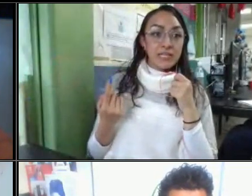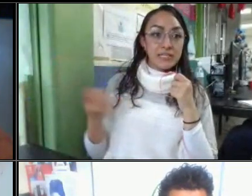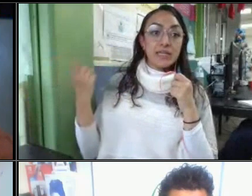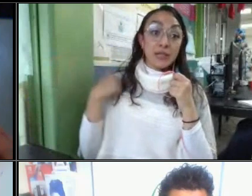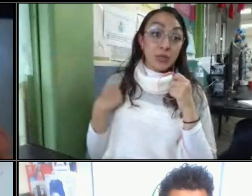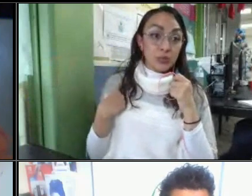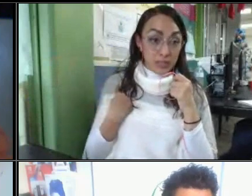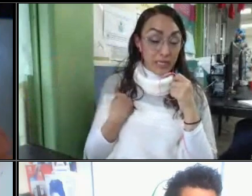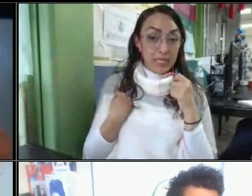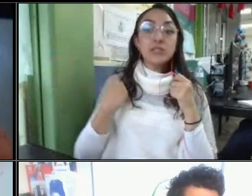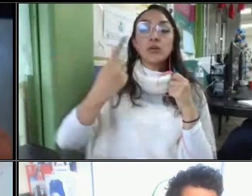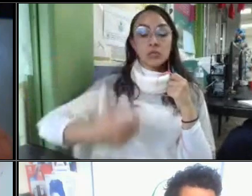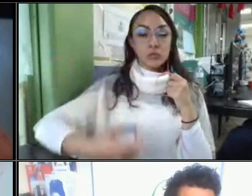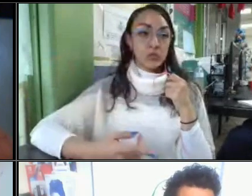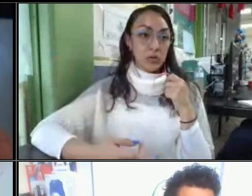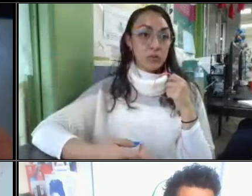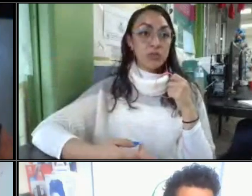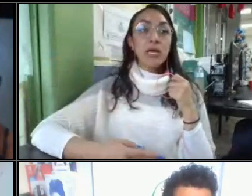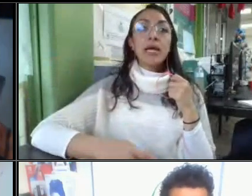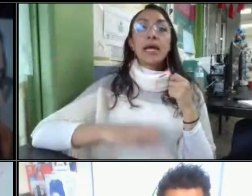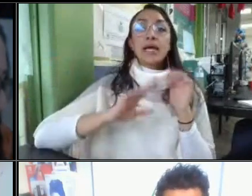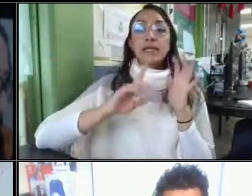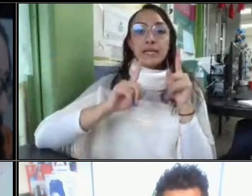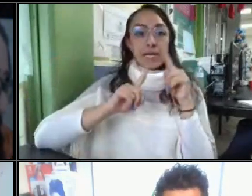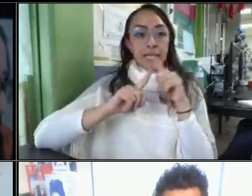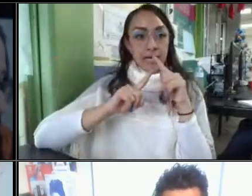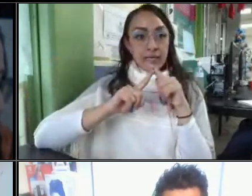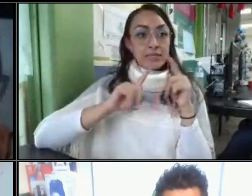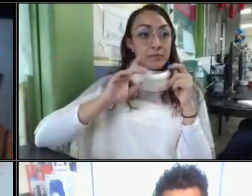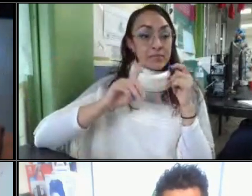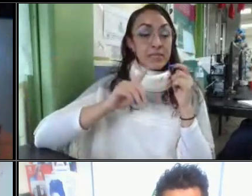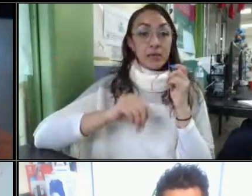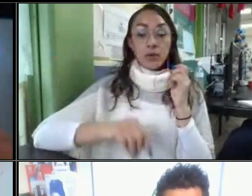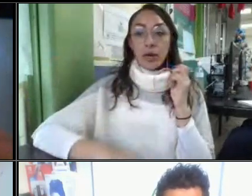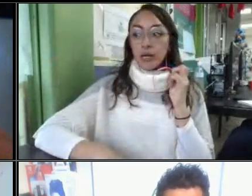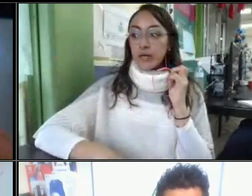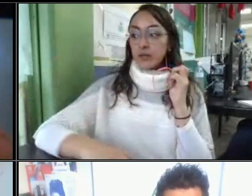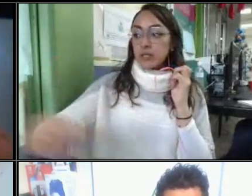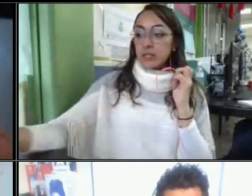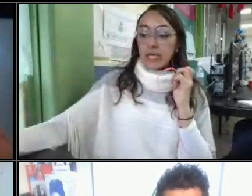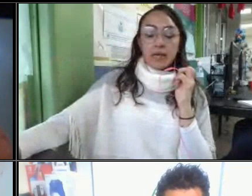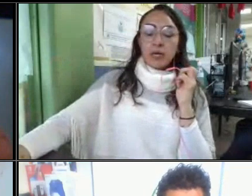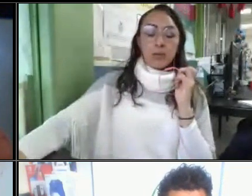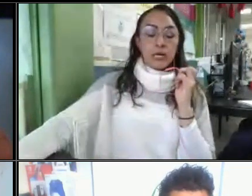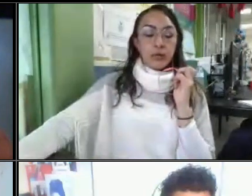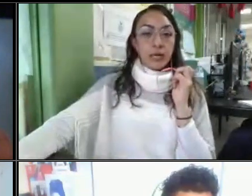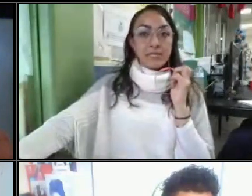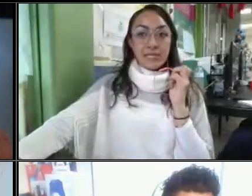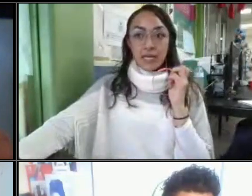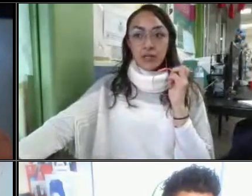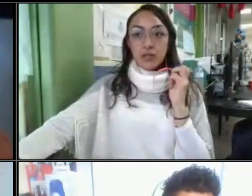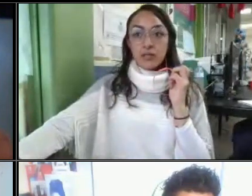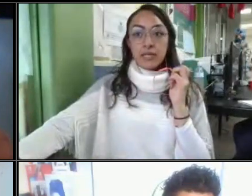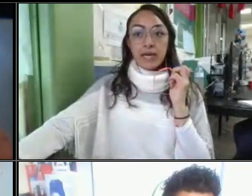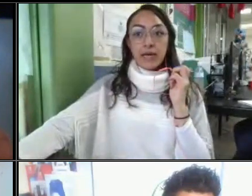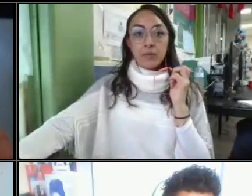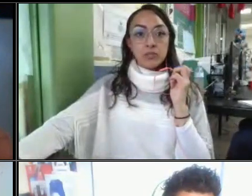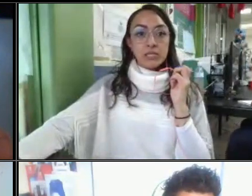alguna diferencia, tanto en ustedes como en sus alumnos. De tarea, revisen el el